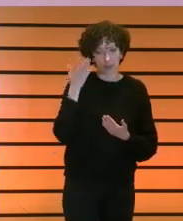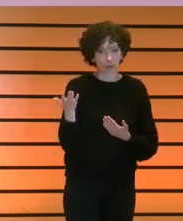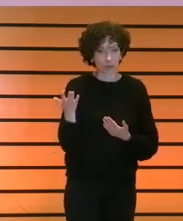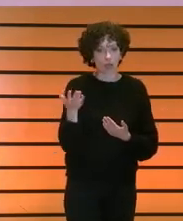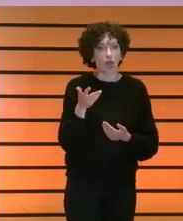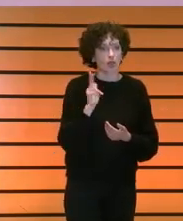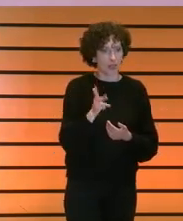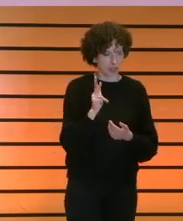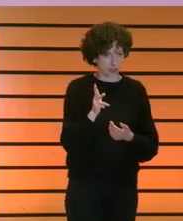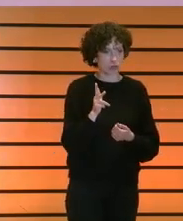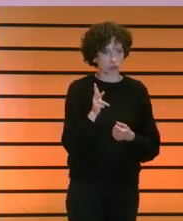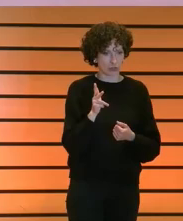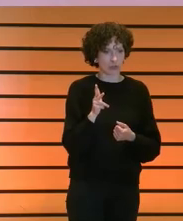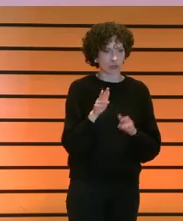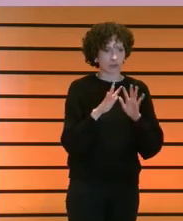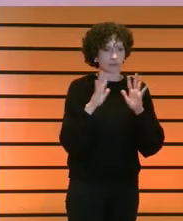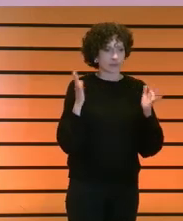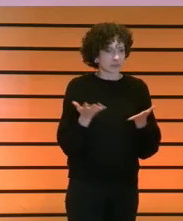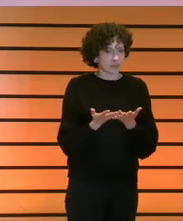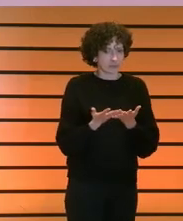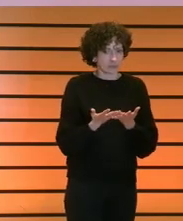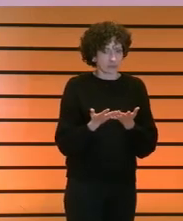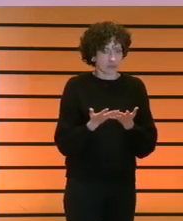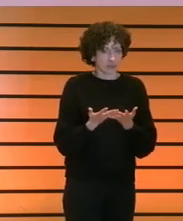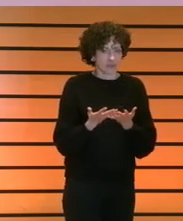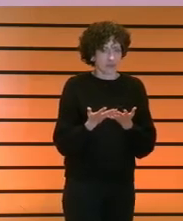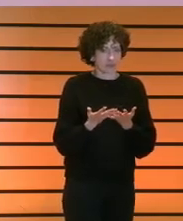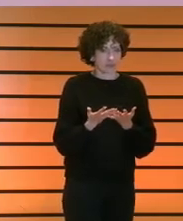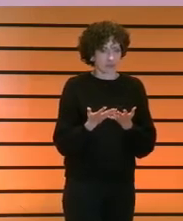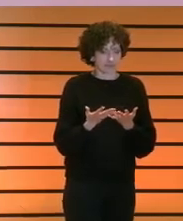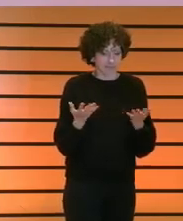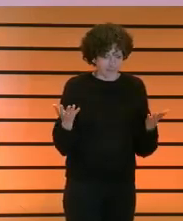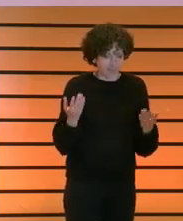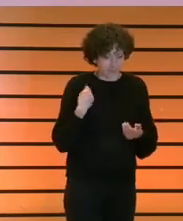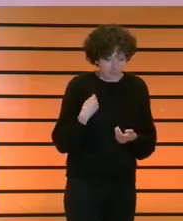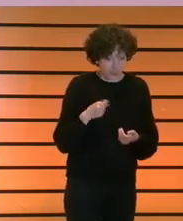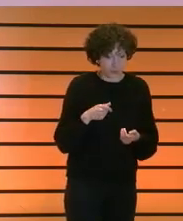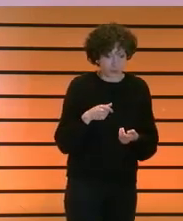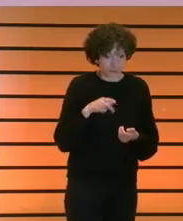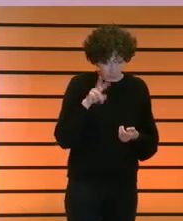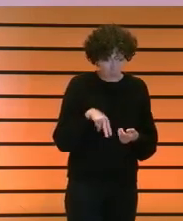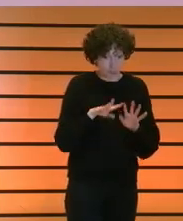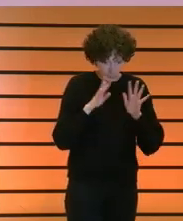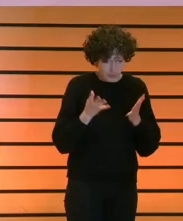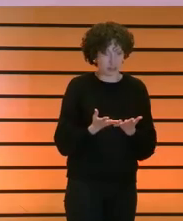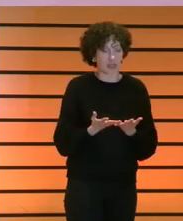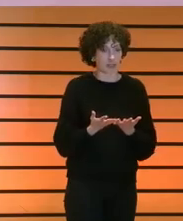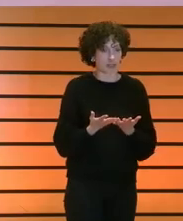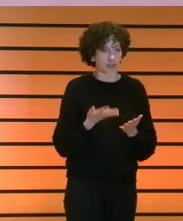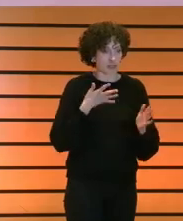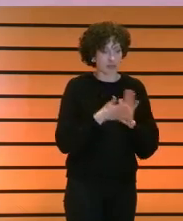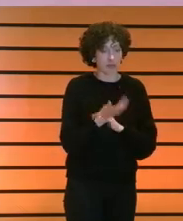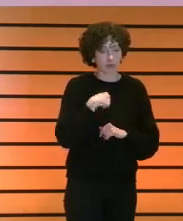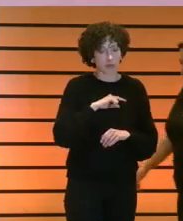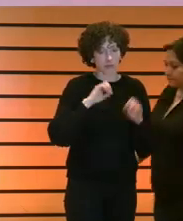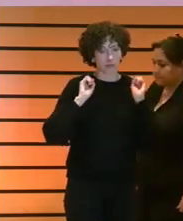los derechos universales son eso, precisamente universales, y no podemos renunciar